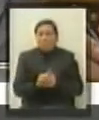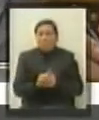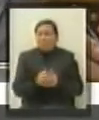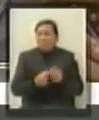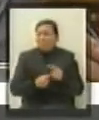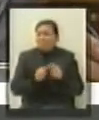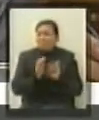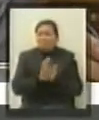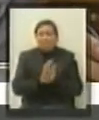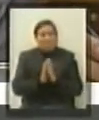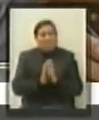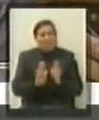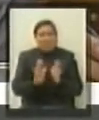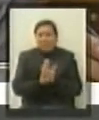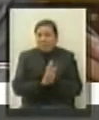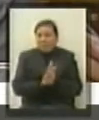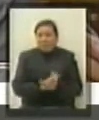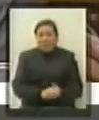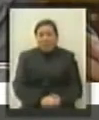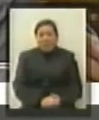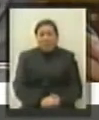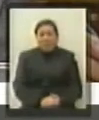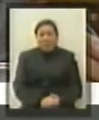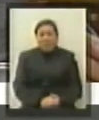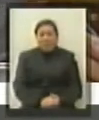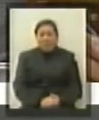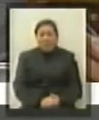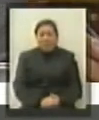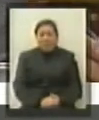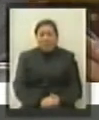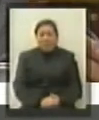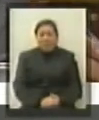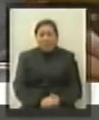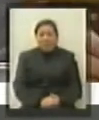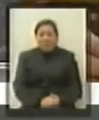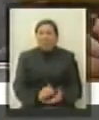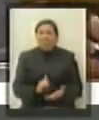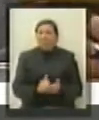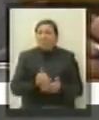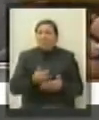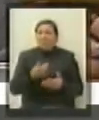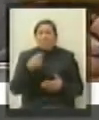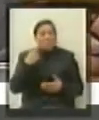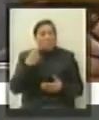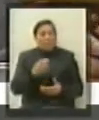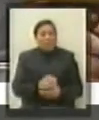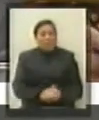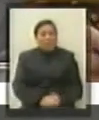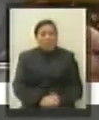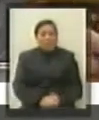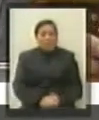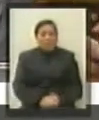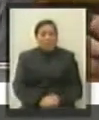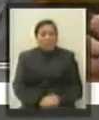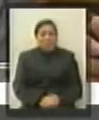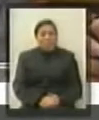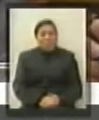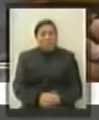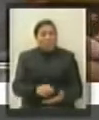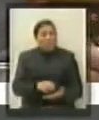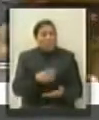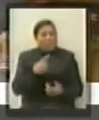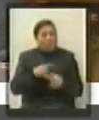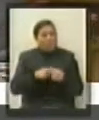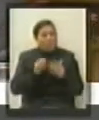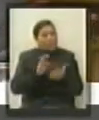traído ni paz ni tranquilidad. Me pregunto en este momento, ¿qué está pasando en Puno? ¿Acaso la población no ha